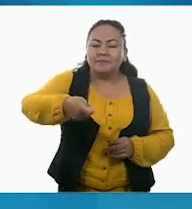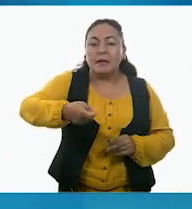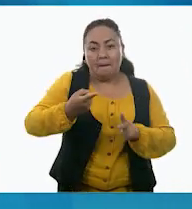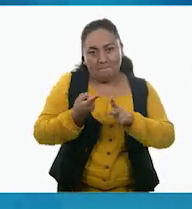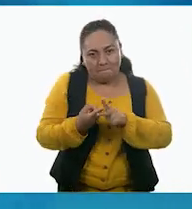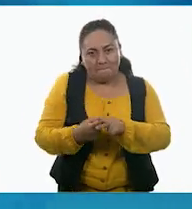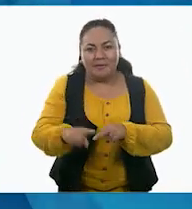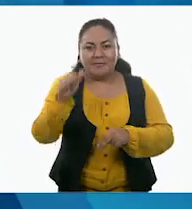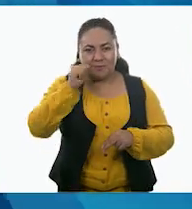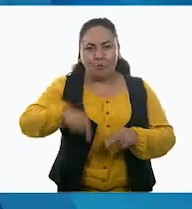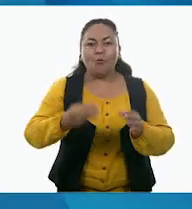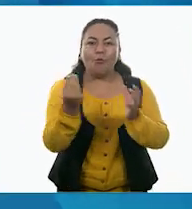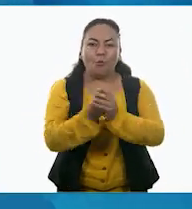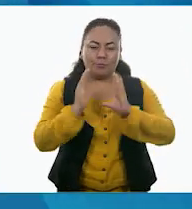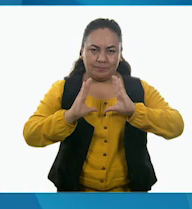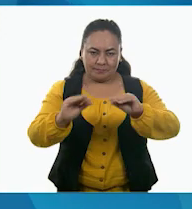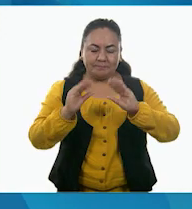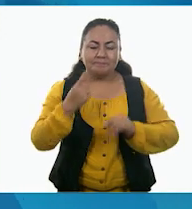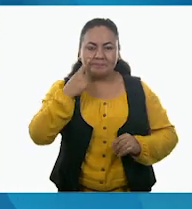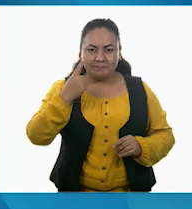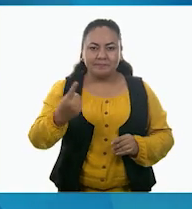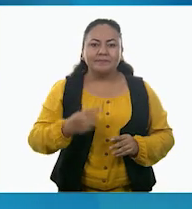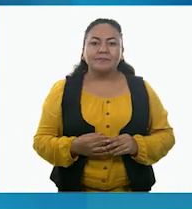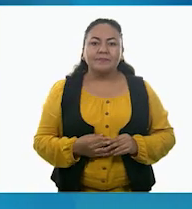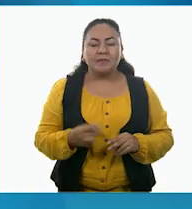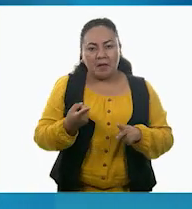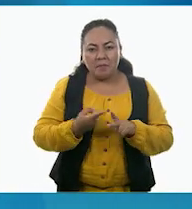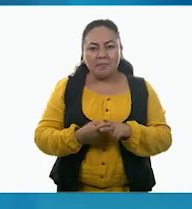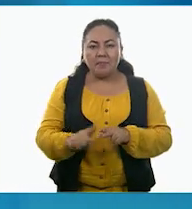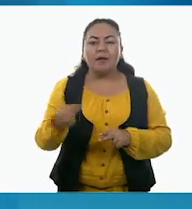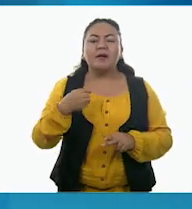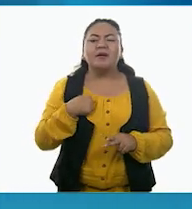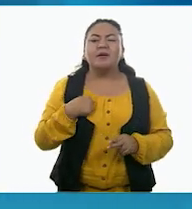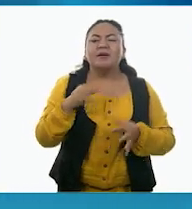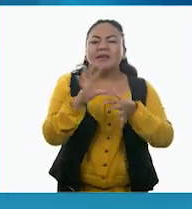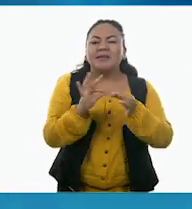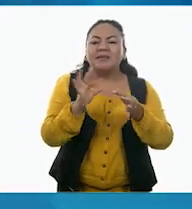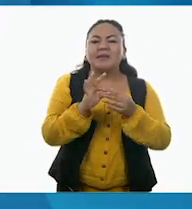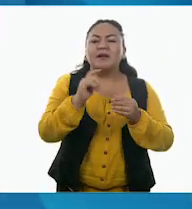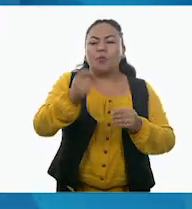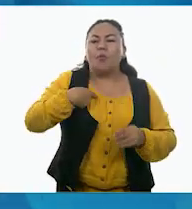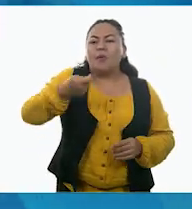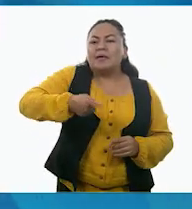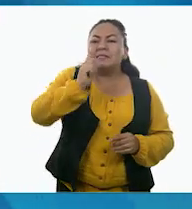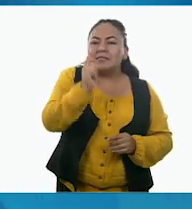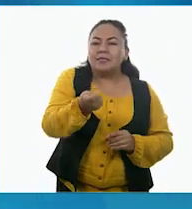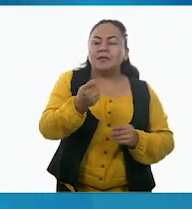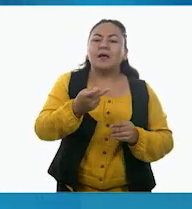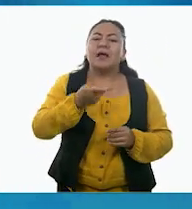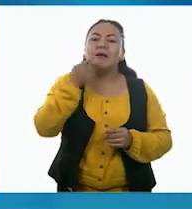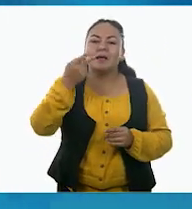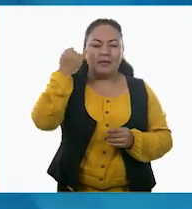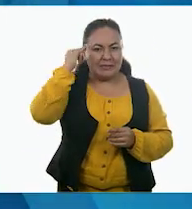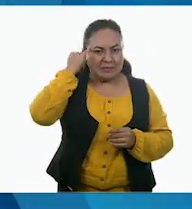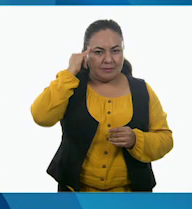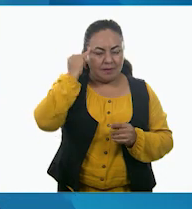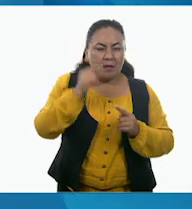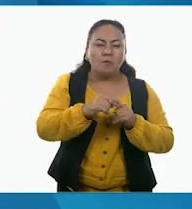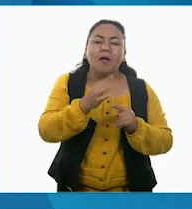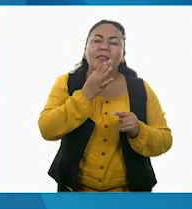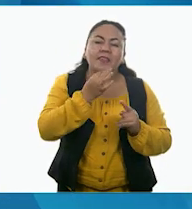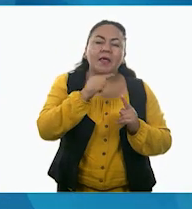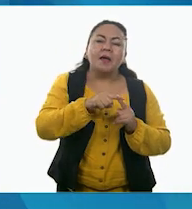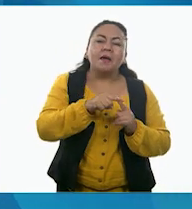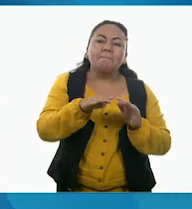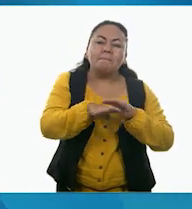iniciar este curso. Bien, comenzaré describiendo cada saludo. Comenzaremos con el más básico, que